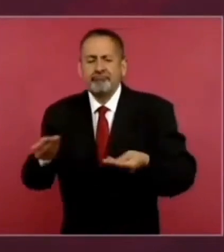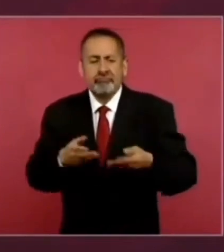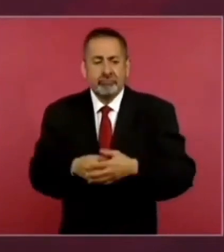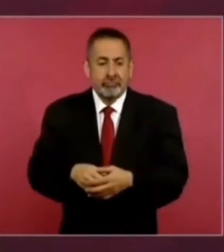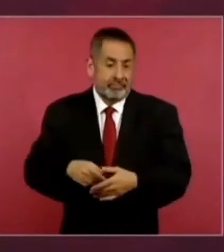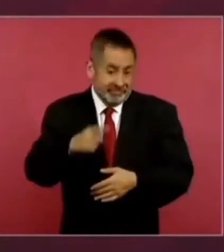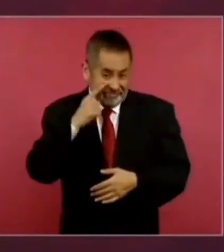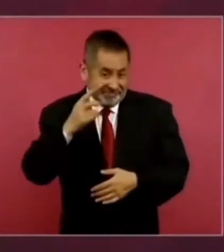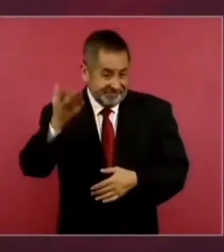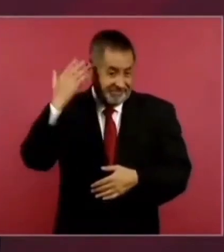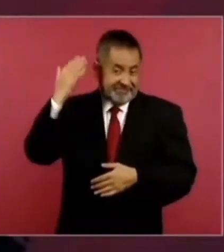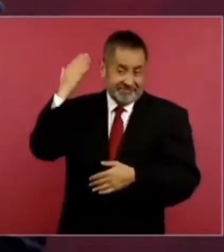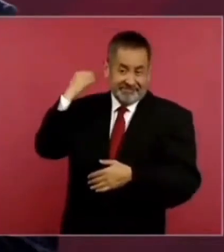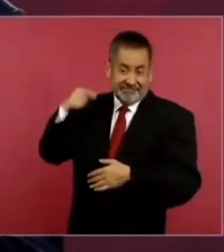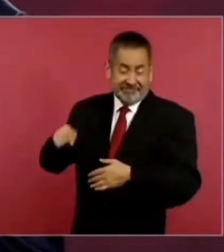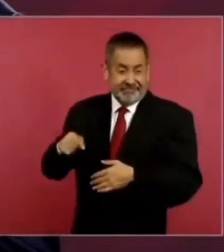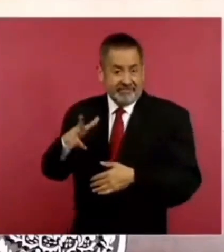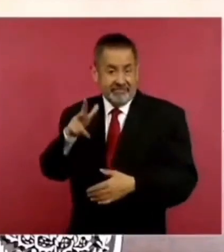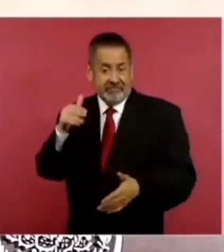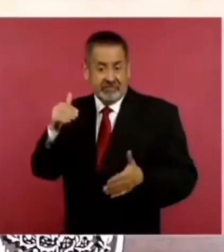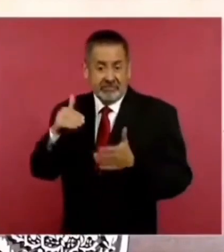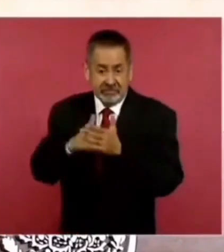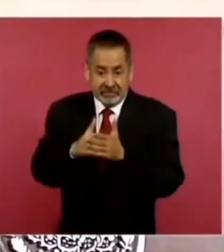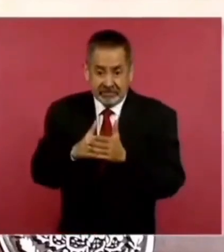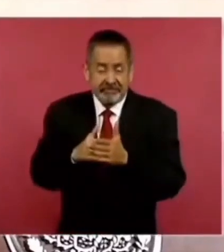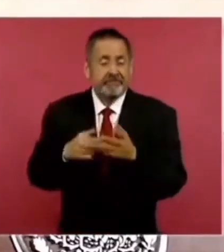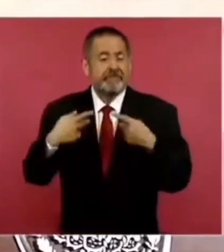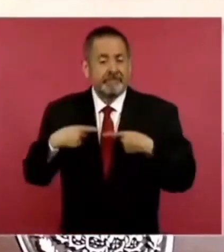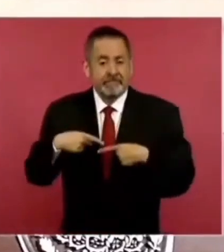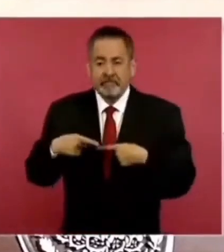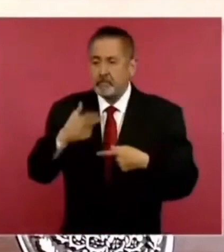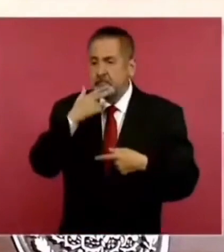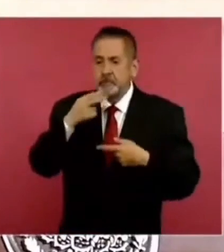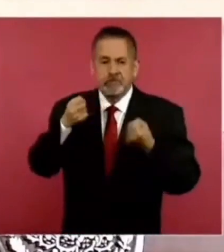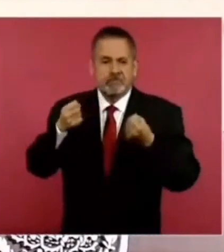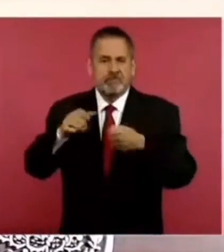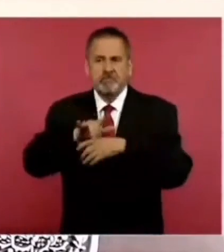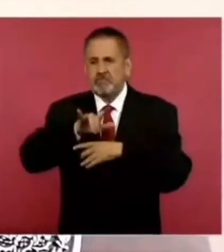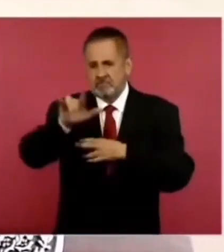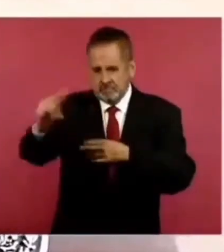eran 8,000 que manejaban aviones,